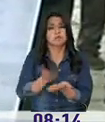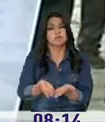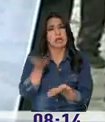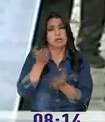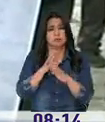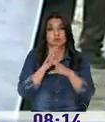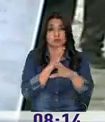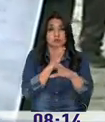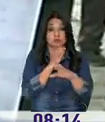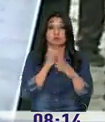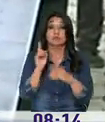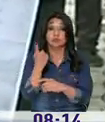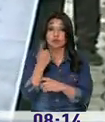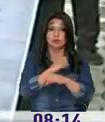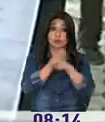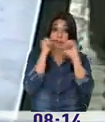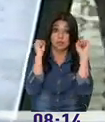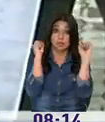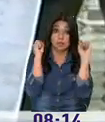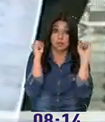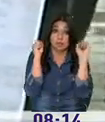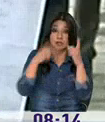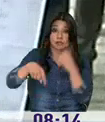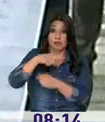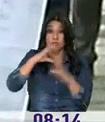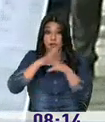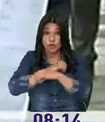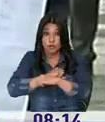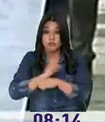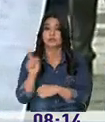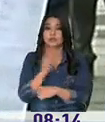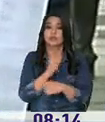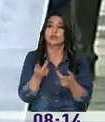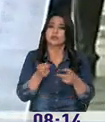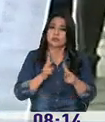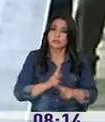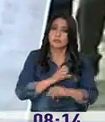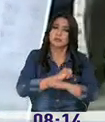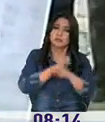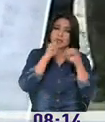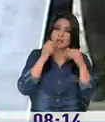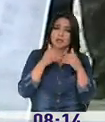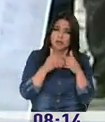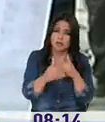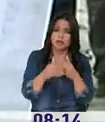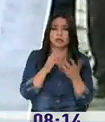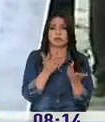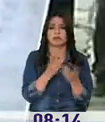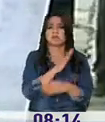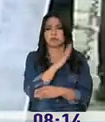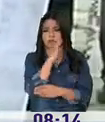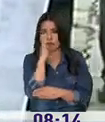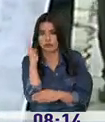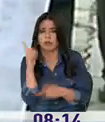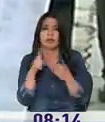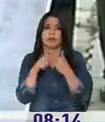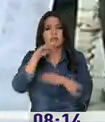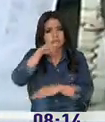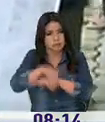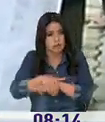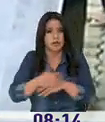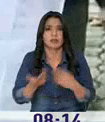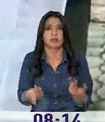puesto que ellos no solamente salen de sus casas en la mañana y vuelven en la noche, sino también hay actividades que se realizan durante el día y ustedes van a ver,